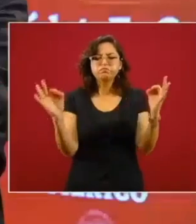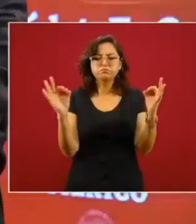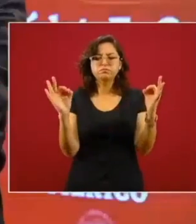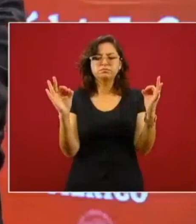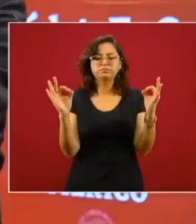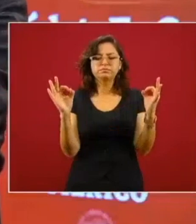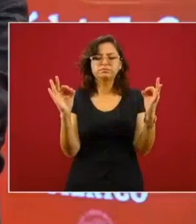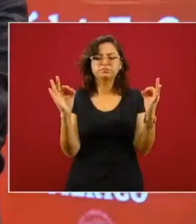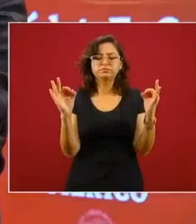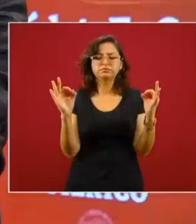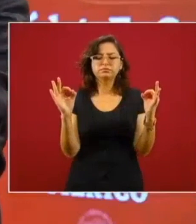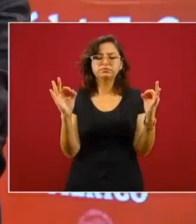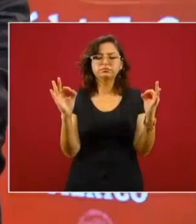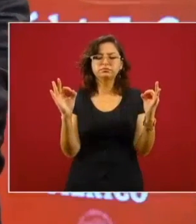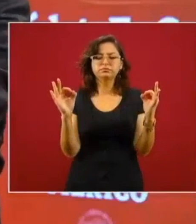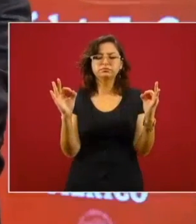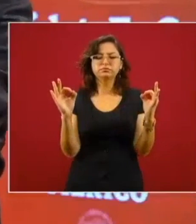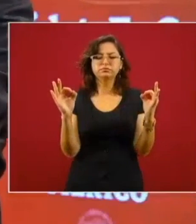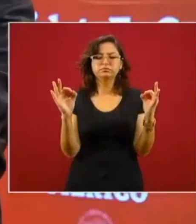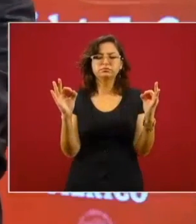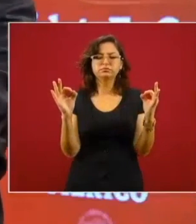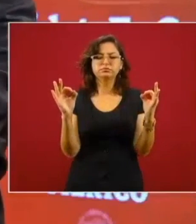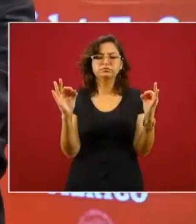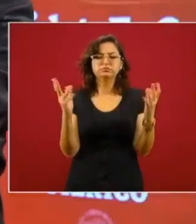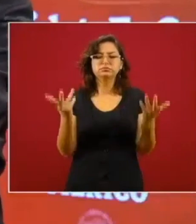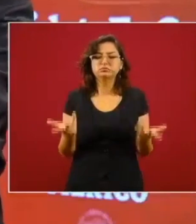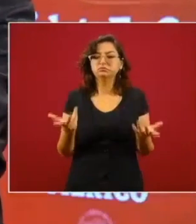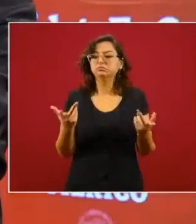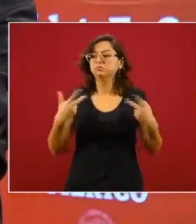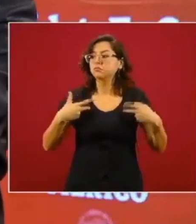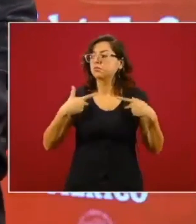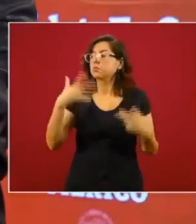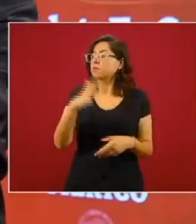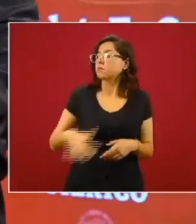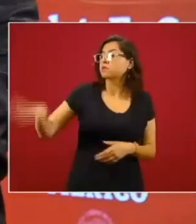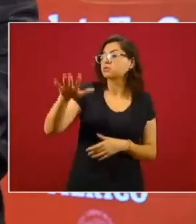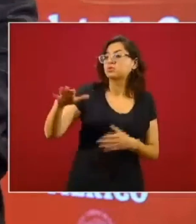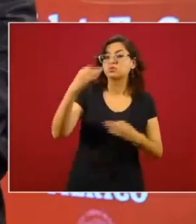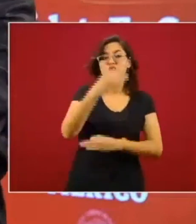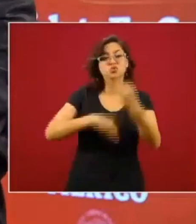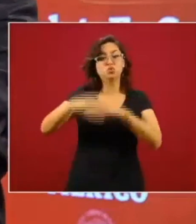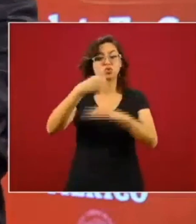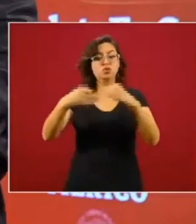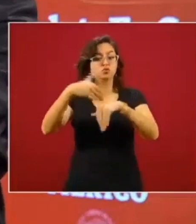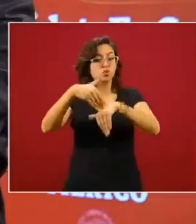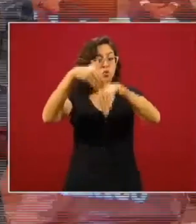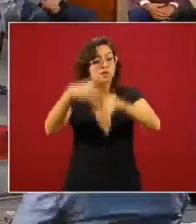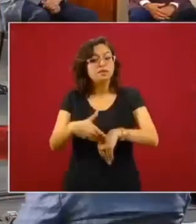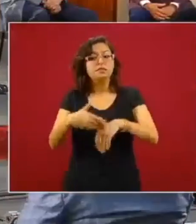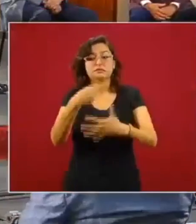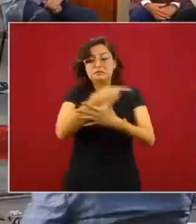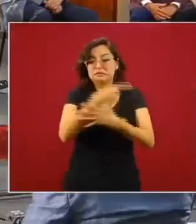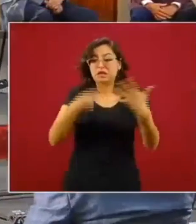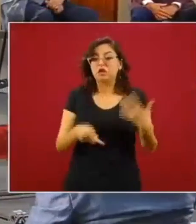que por el apoyo de todo el pueblo, logramos todos los